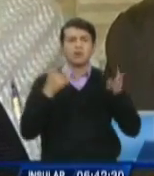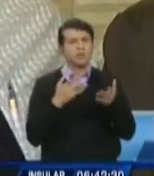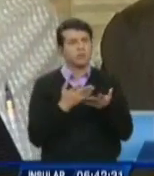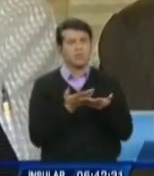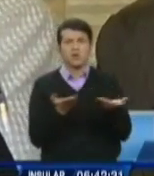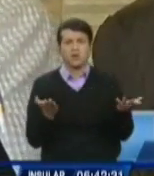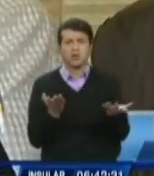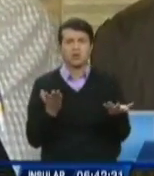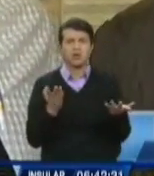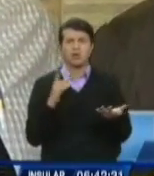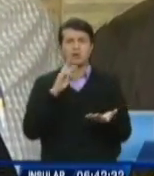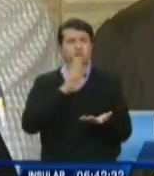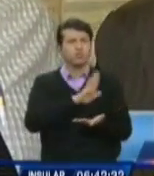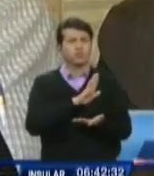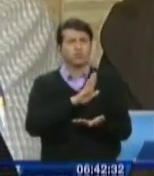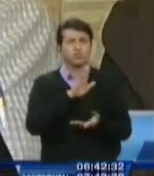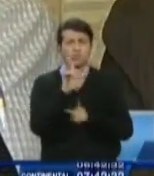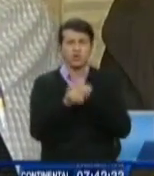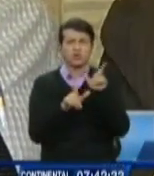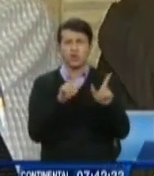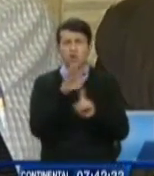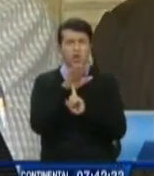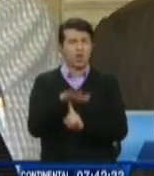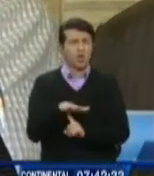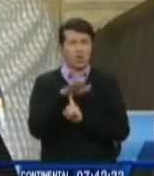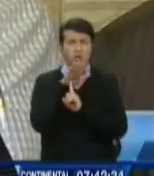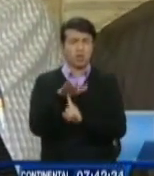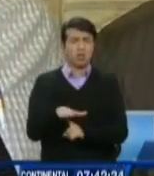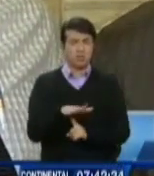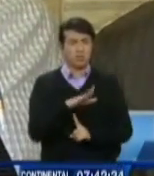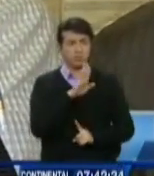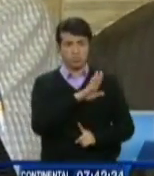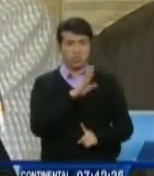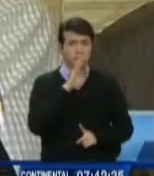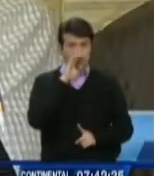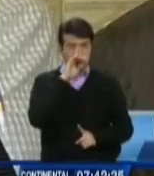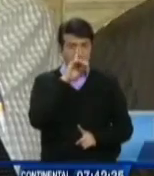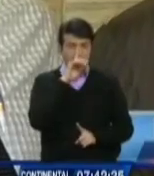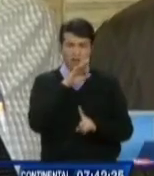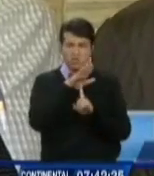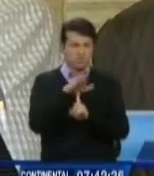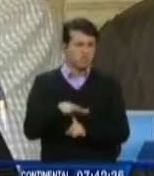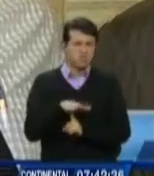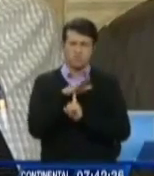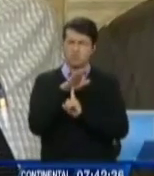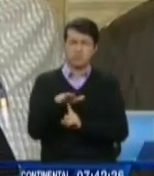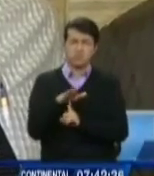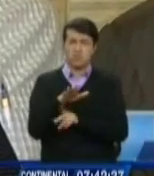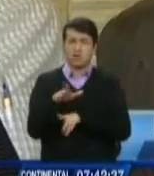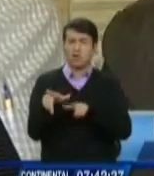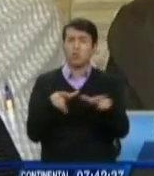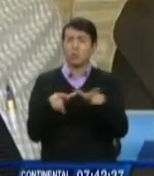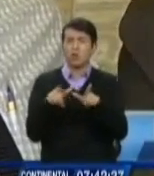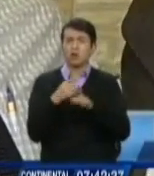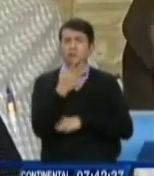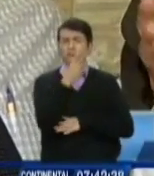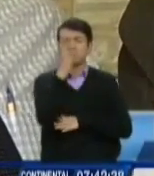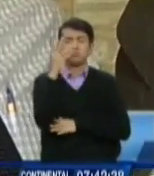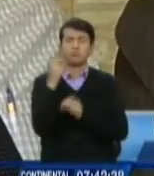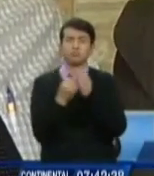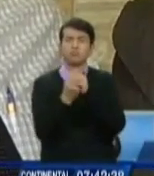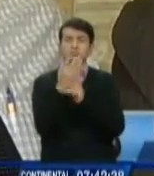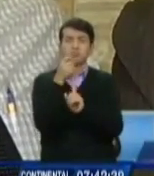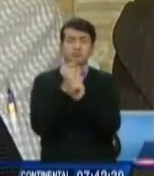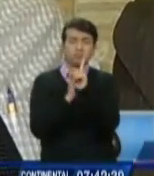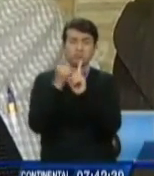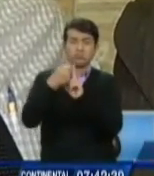explotación que vive nuestro pueblo, de la explotación que lanza sus trabajadores en las haciendas bananeras.